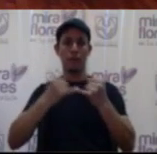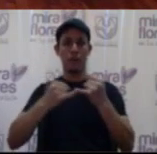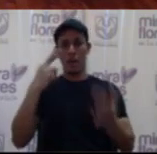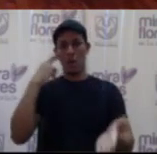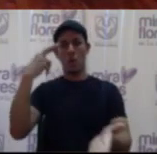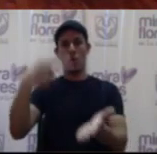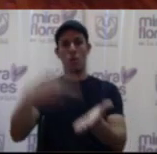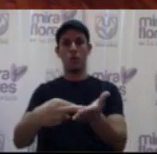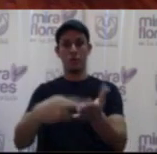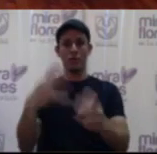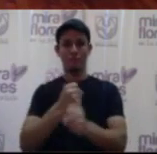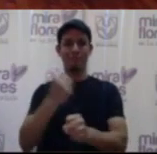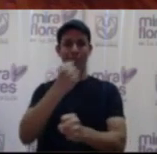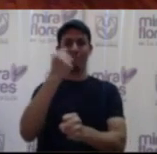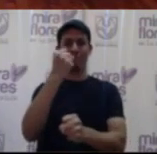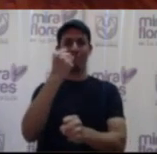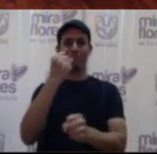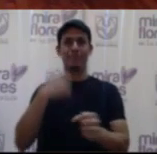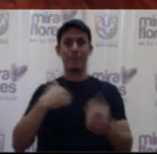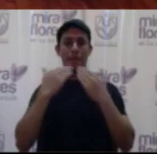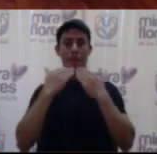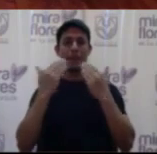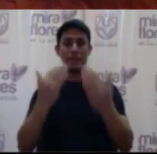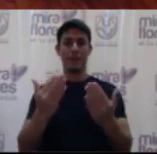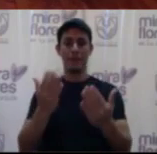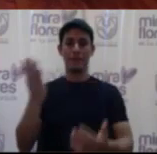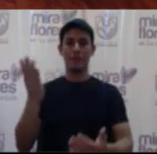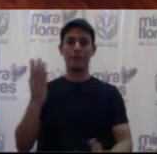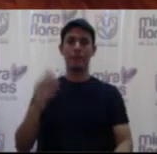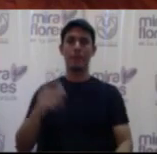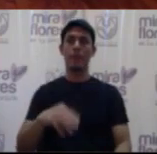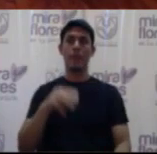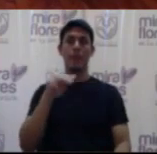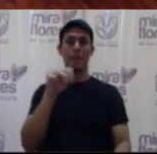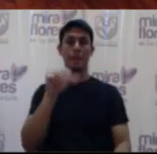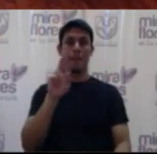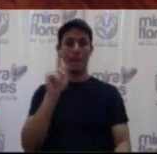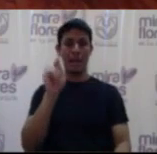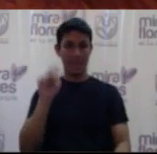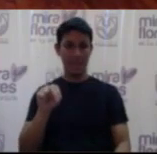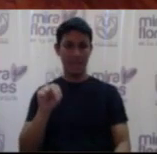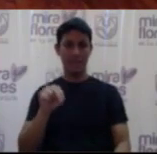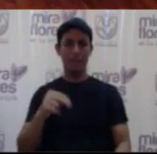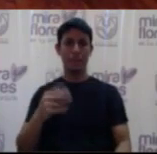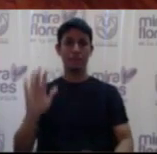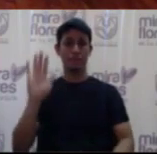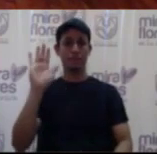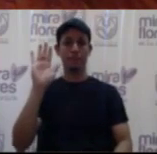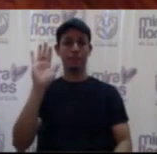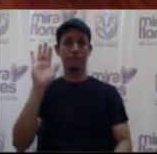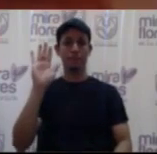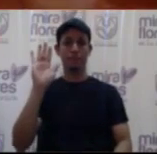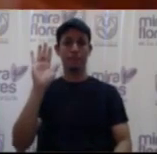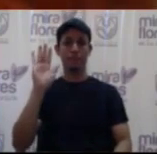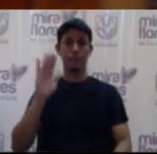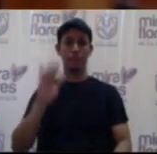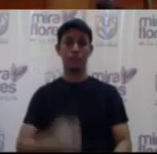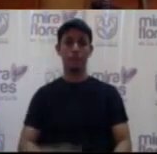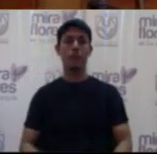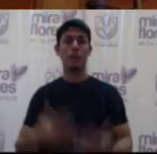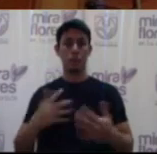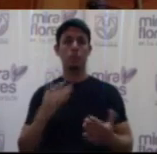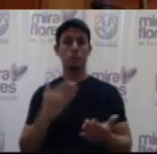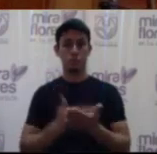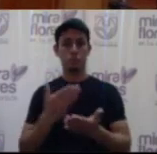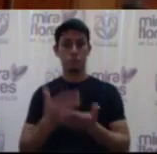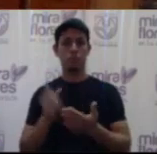reconocer el triunfo, por lo cual agradecemos al señor Martín Bustamante, si irán a expresarlo en señal de conformidad. Ha sido aprobado